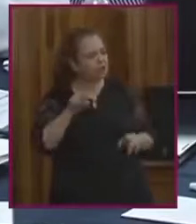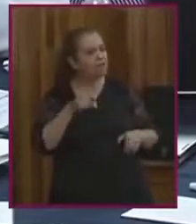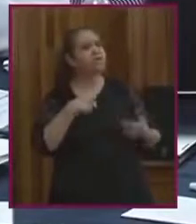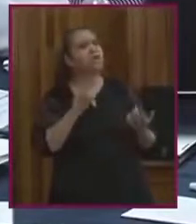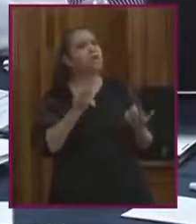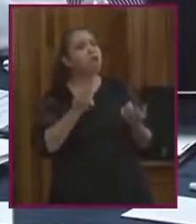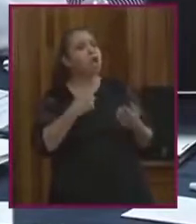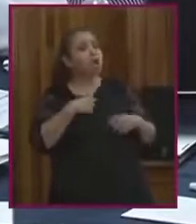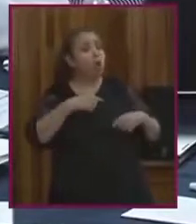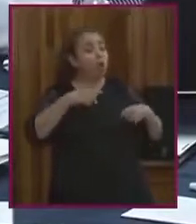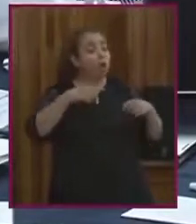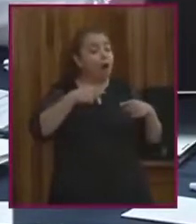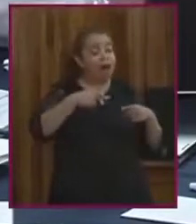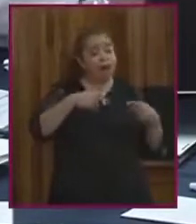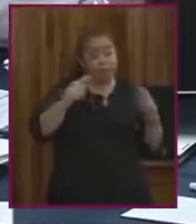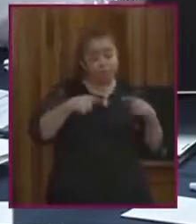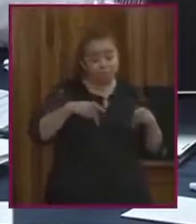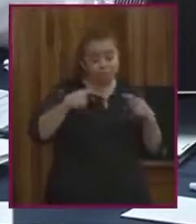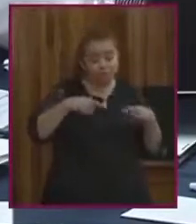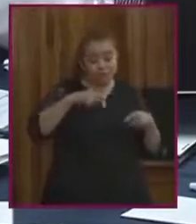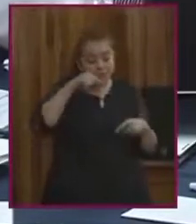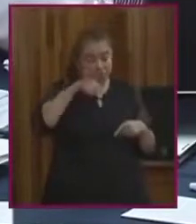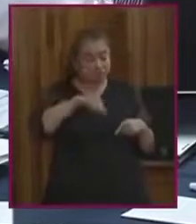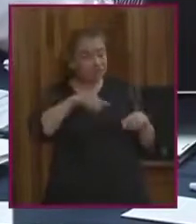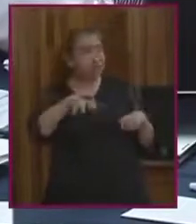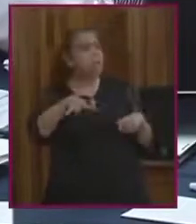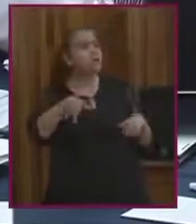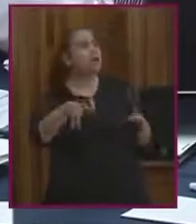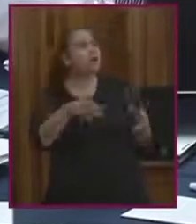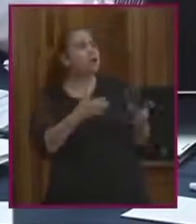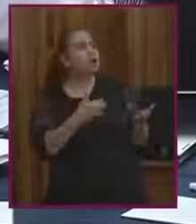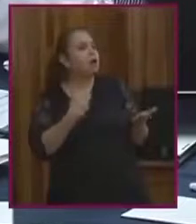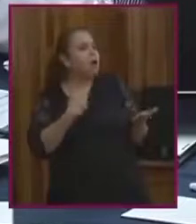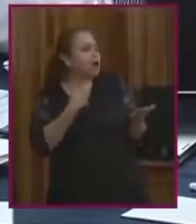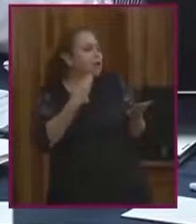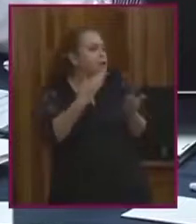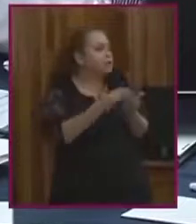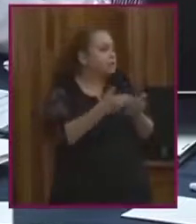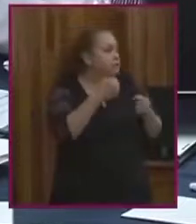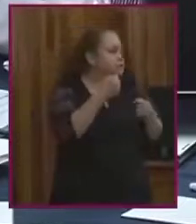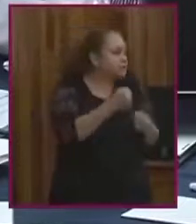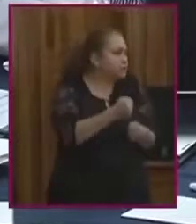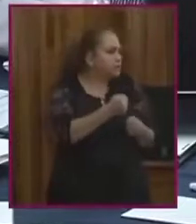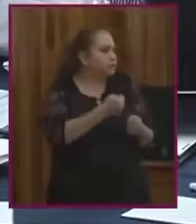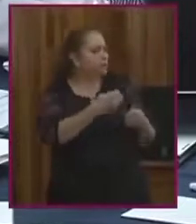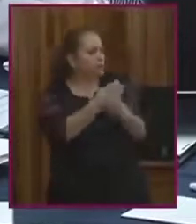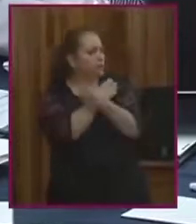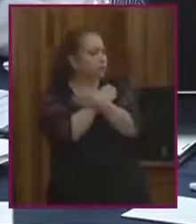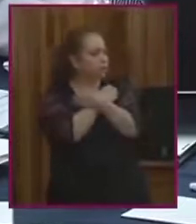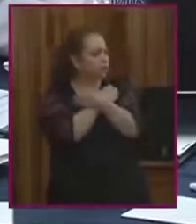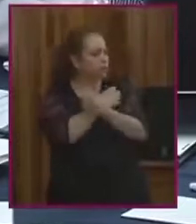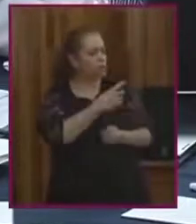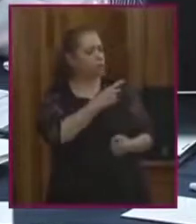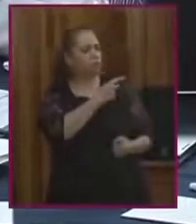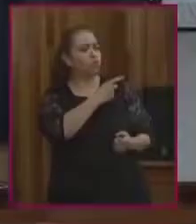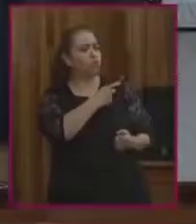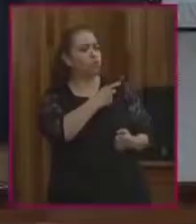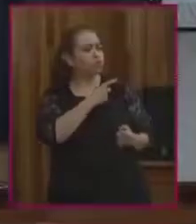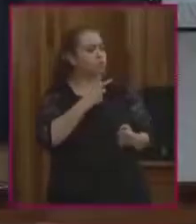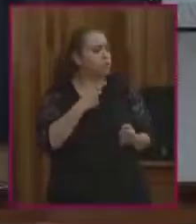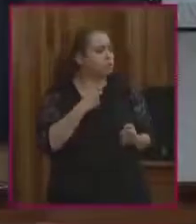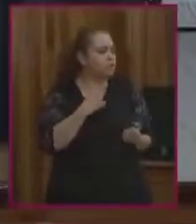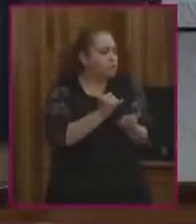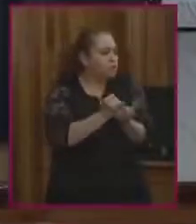derecho a recibir educación de excelencia. Ay, pero lo que me da más gusto en todo esto es que las maestras y